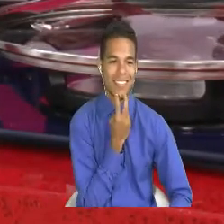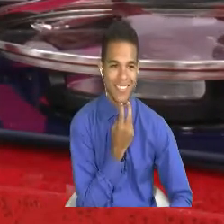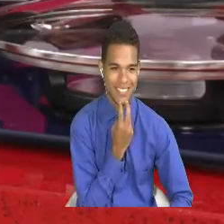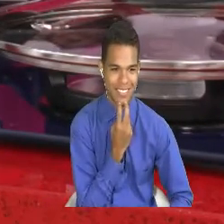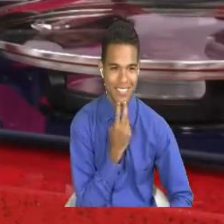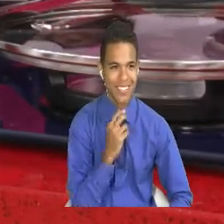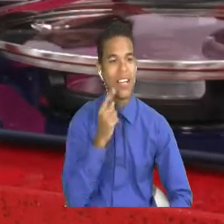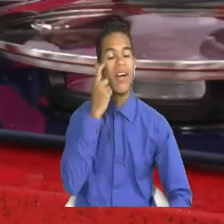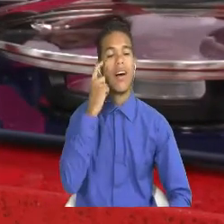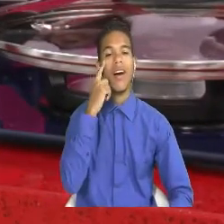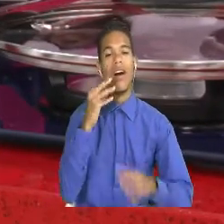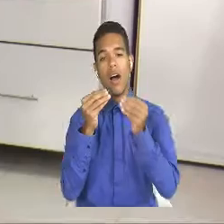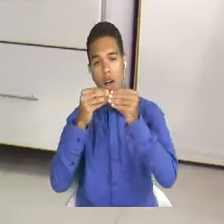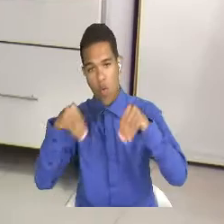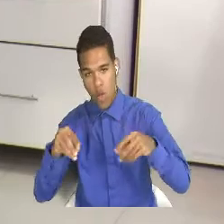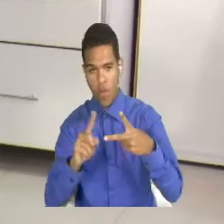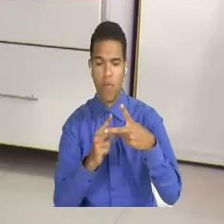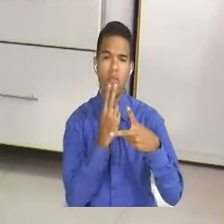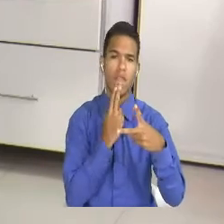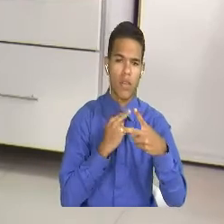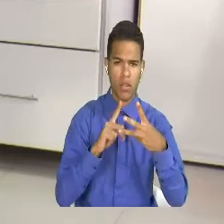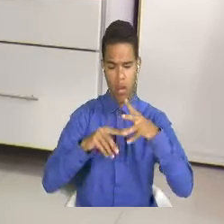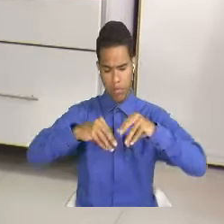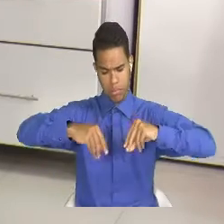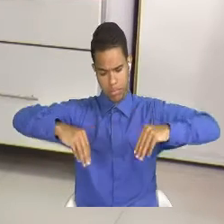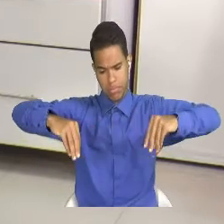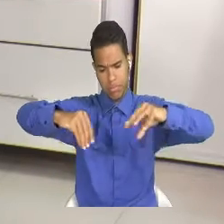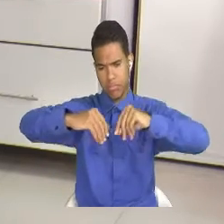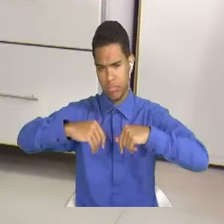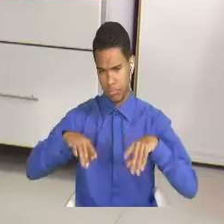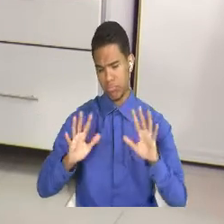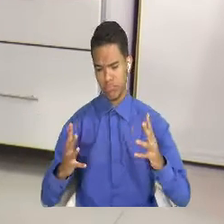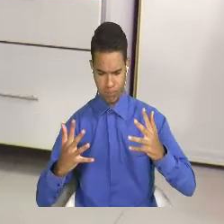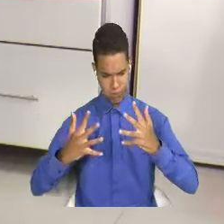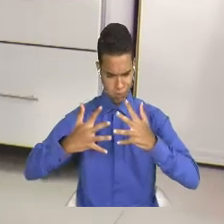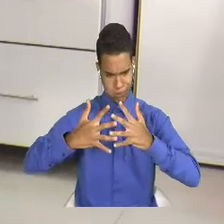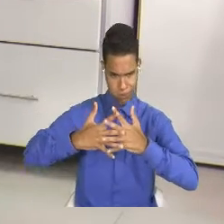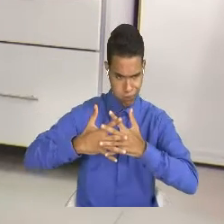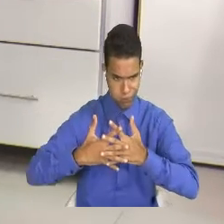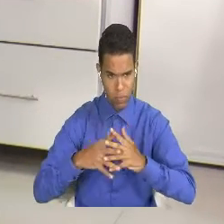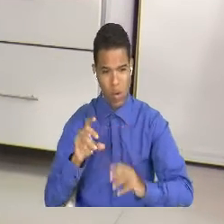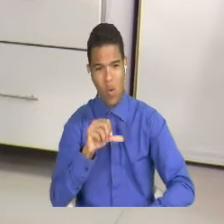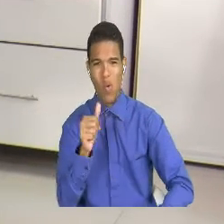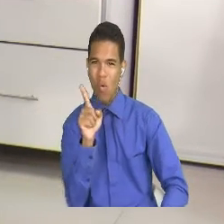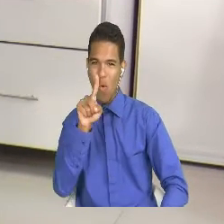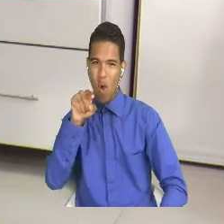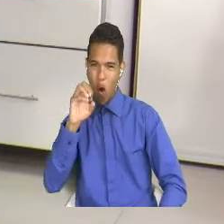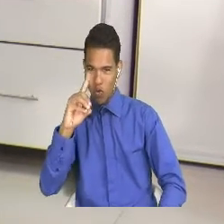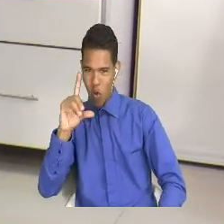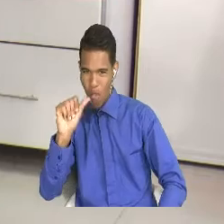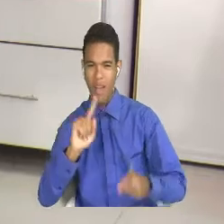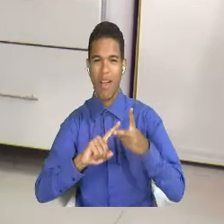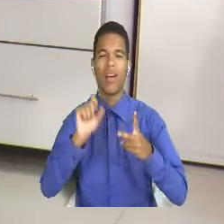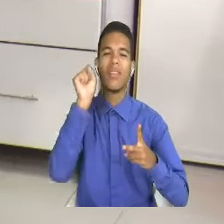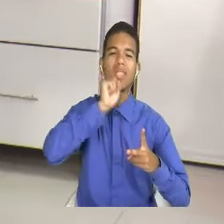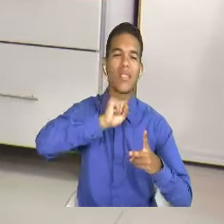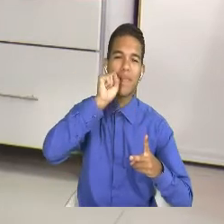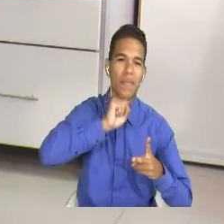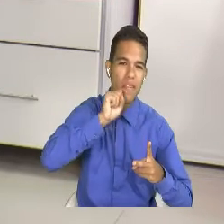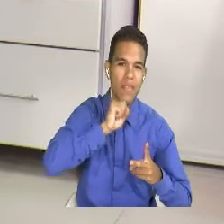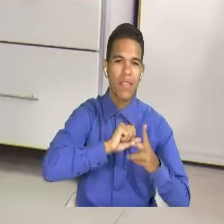Muy sencillo. Hay diversas preparaciones. Hay una mezcla que hago que lleva soda, que lleva cerveza. Y